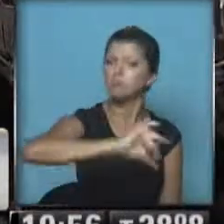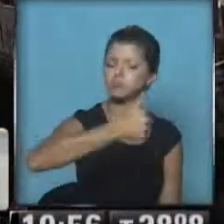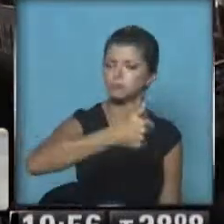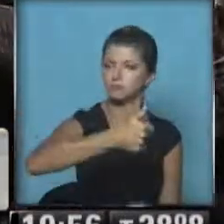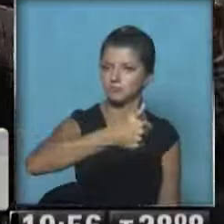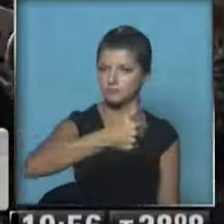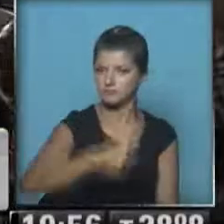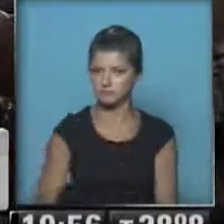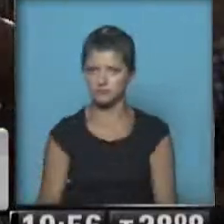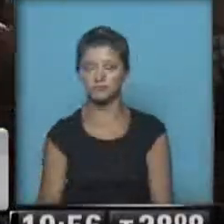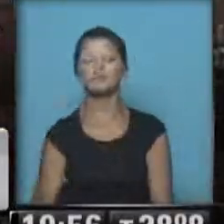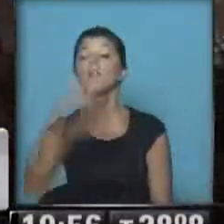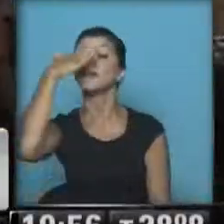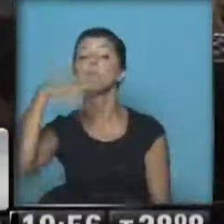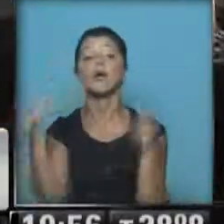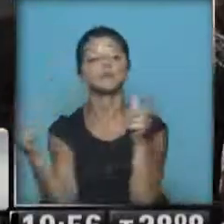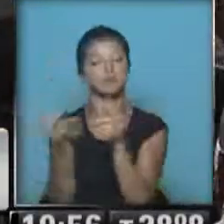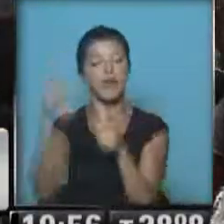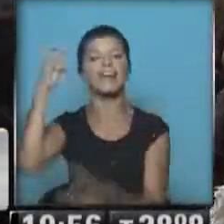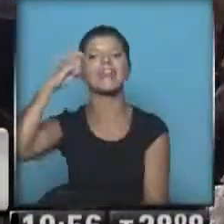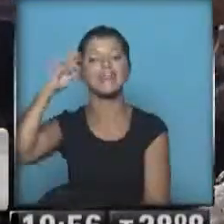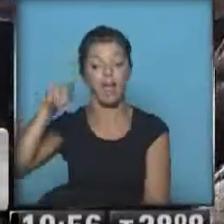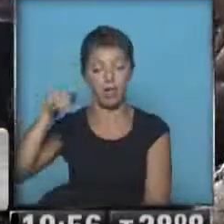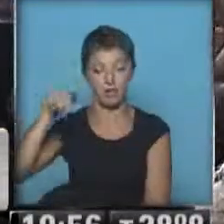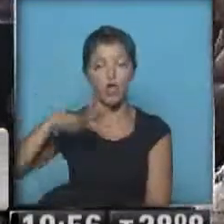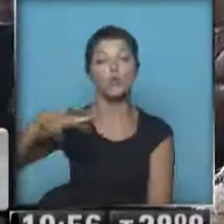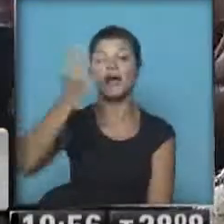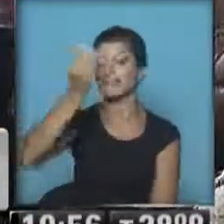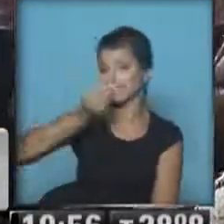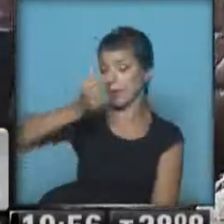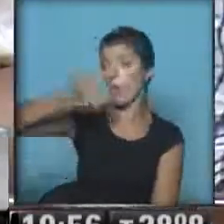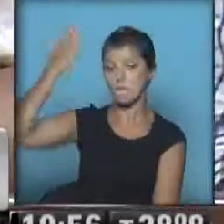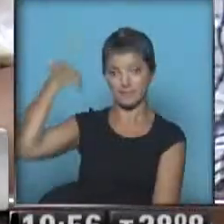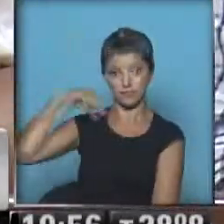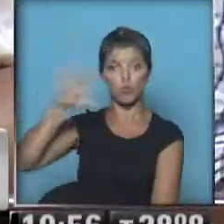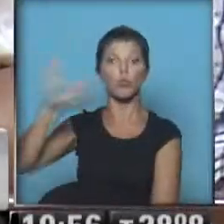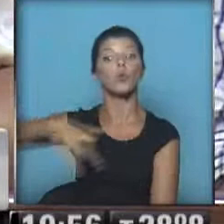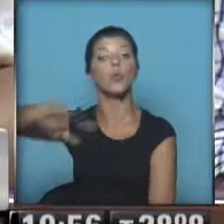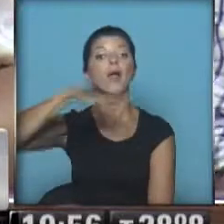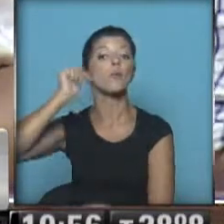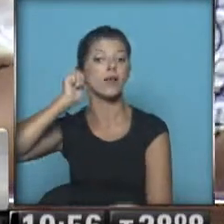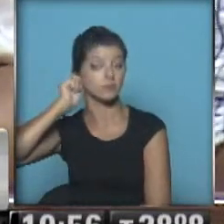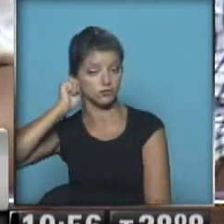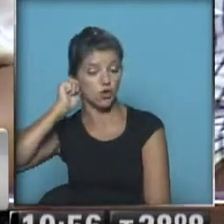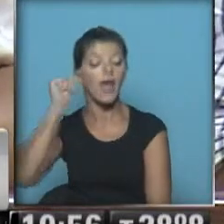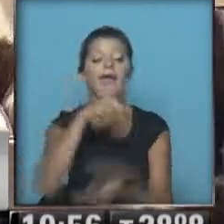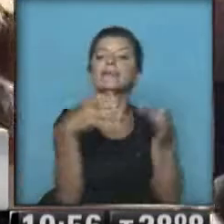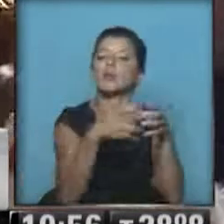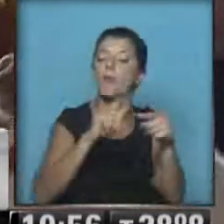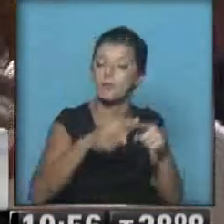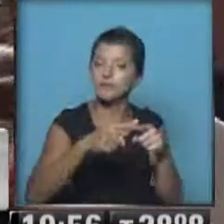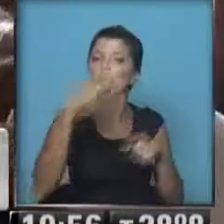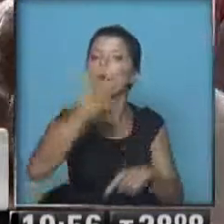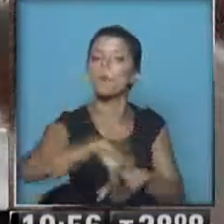Luego de imponerse en la convención de la Unión Cívica Radical que se realizó el sábado en Gualeguaychú, el centenario partido se encamina a disputar